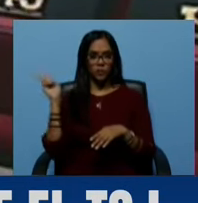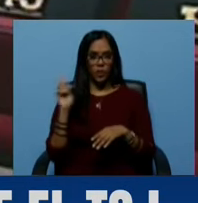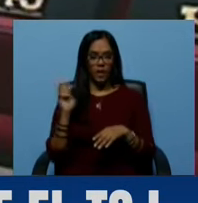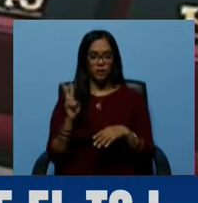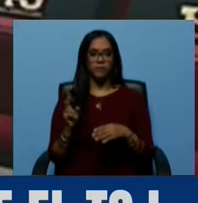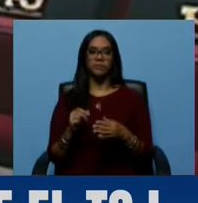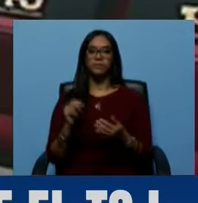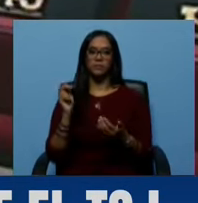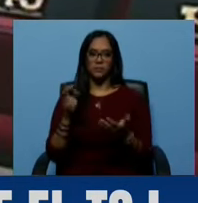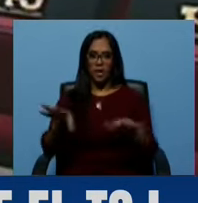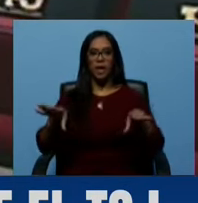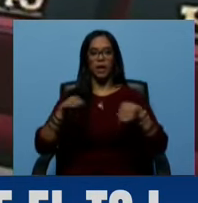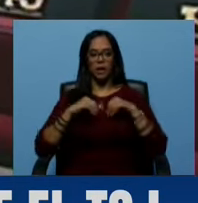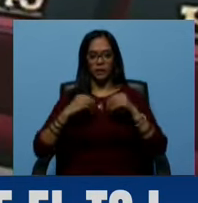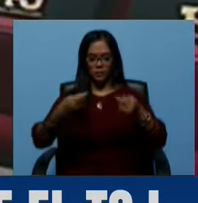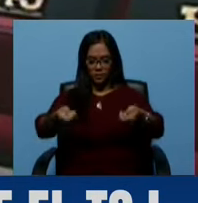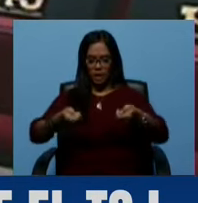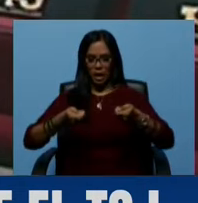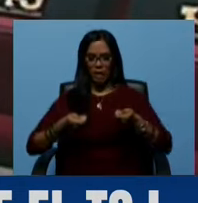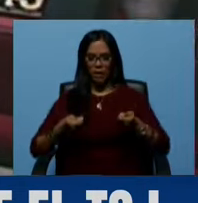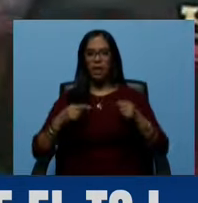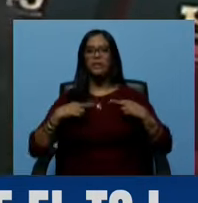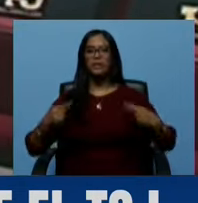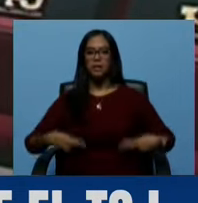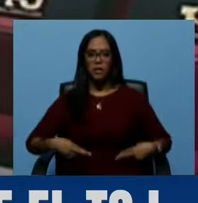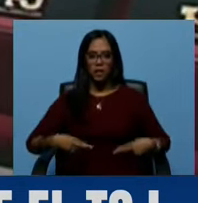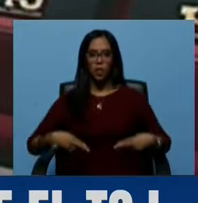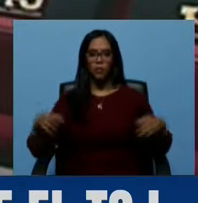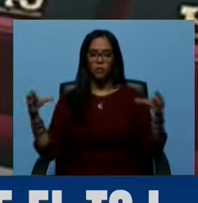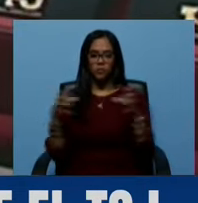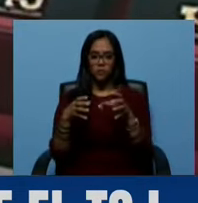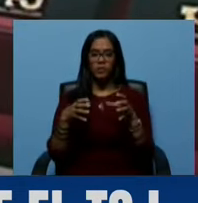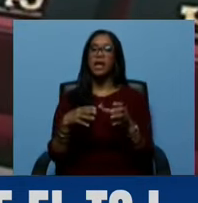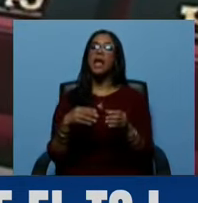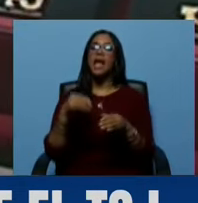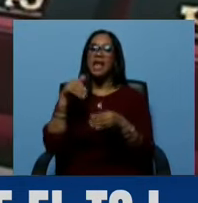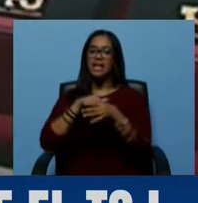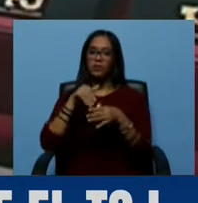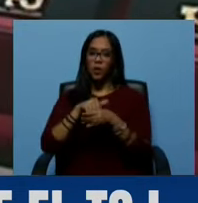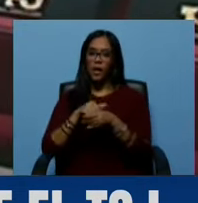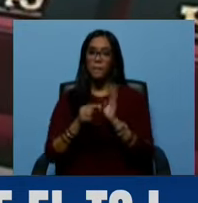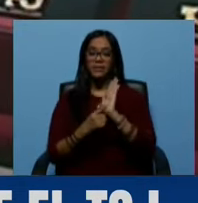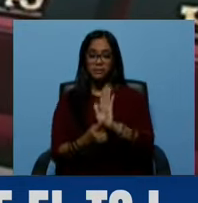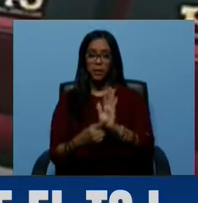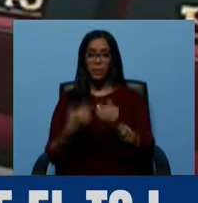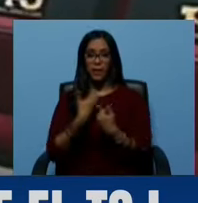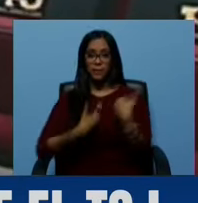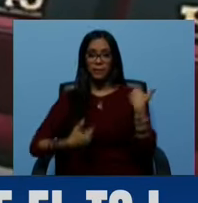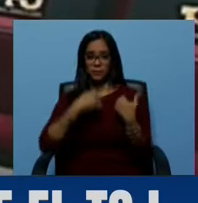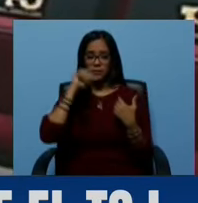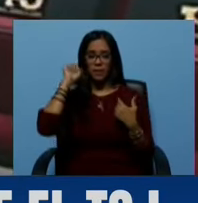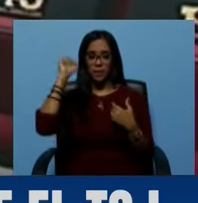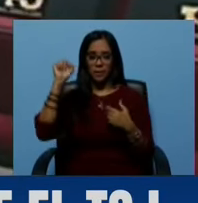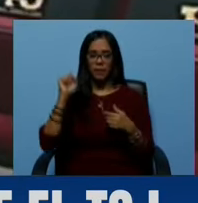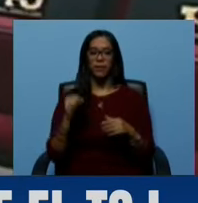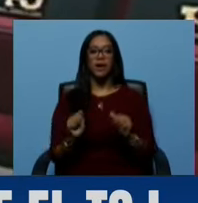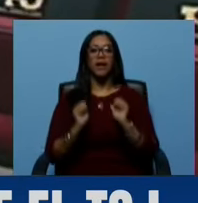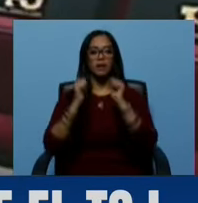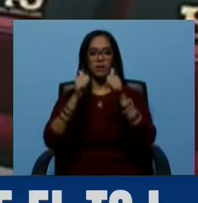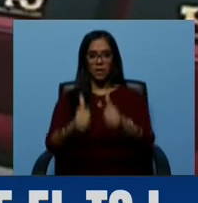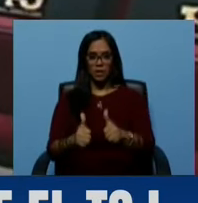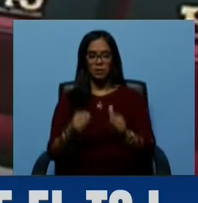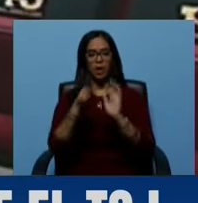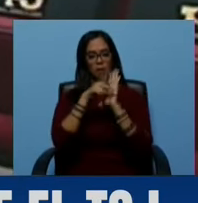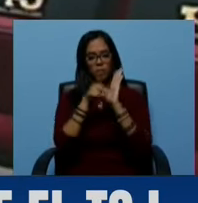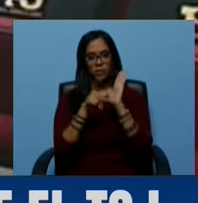se admite ese recurso contencioso electoral presentado por el jefe de Estado venezolano Nicolás Maduro Moros, se ha dado inicio a un